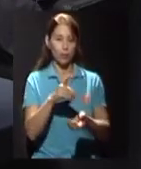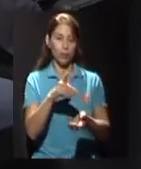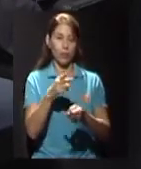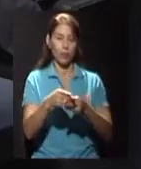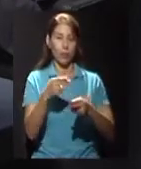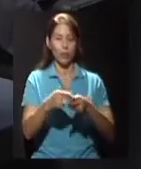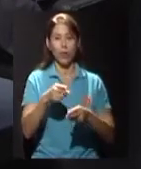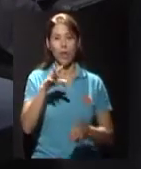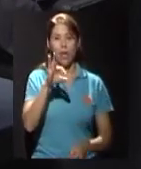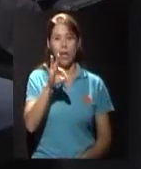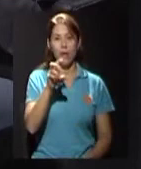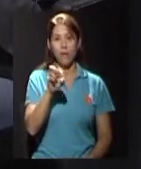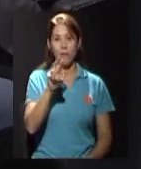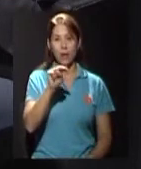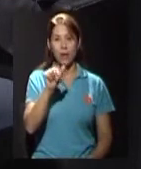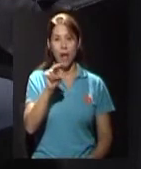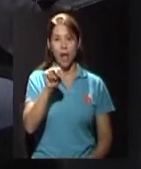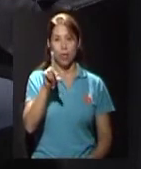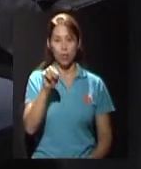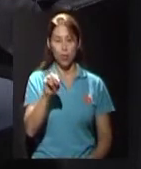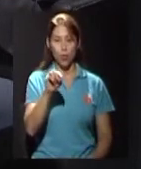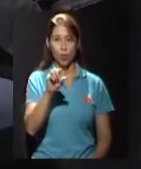llorca y